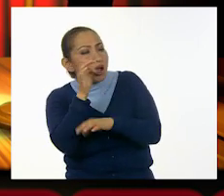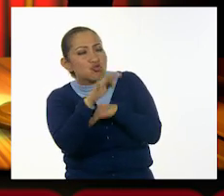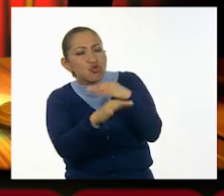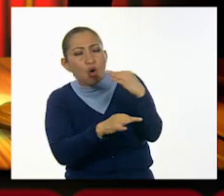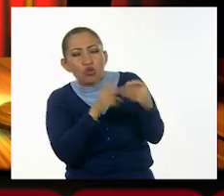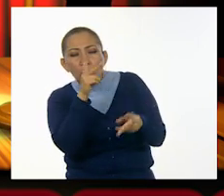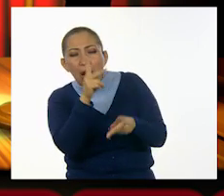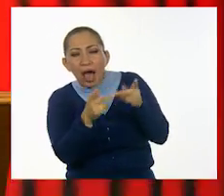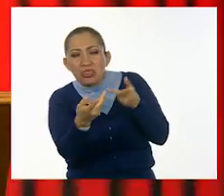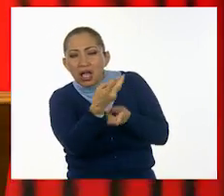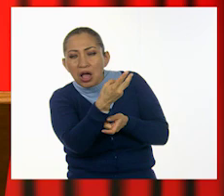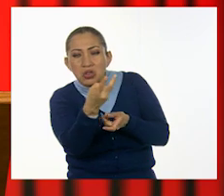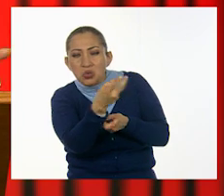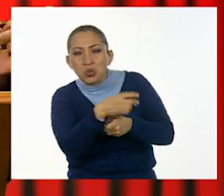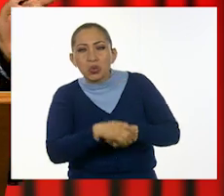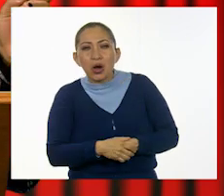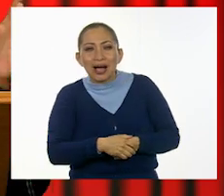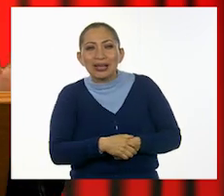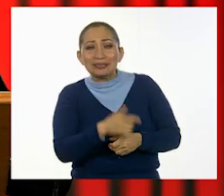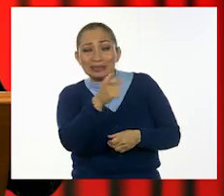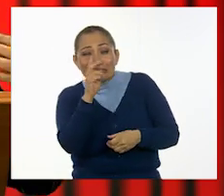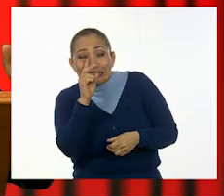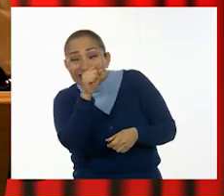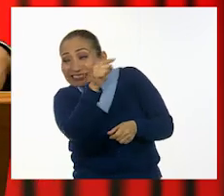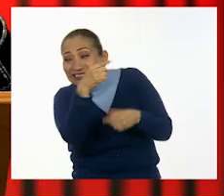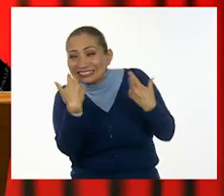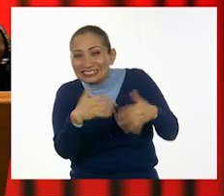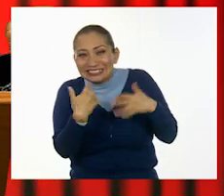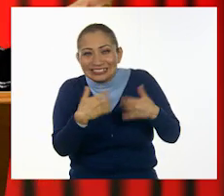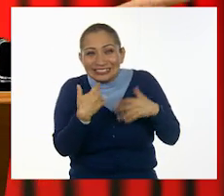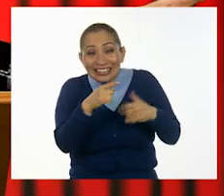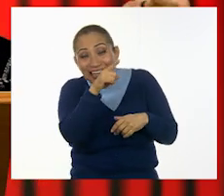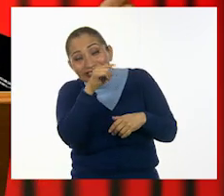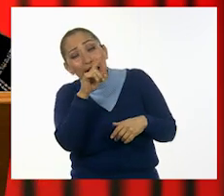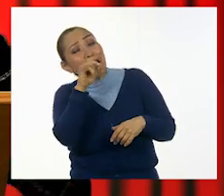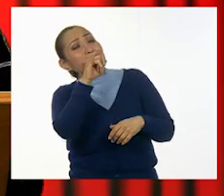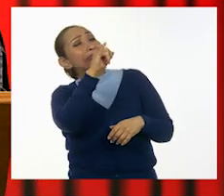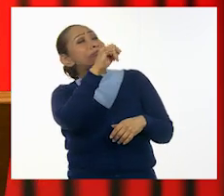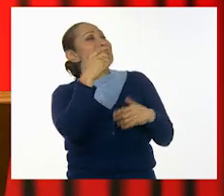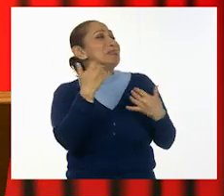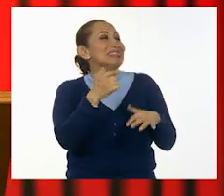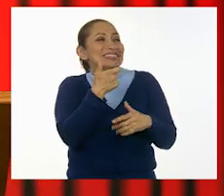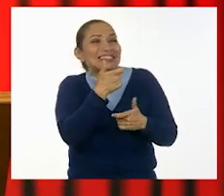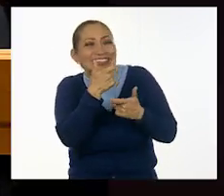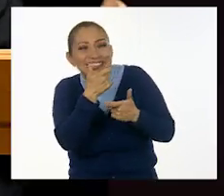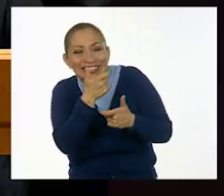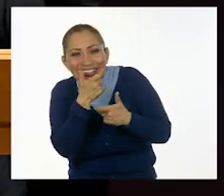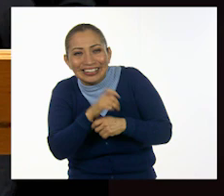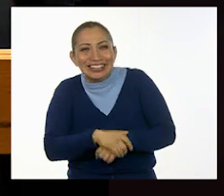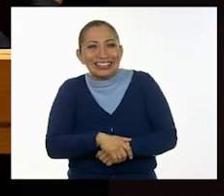la conversación. Míralo. Por allá va.